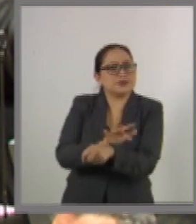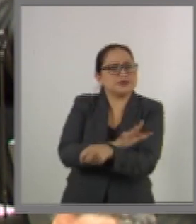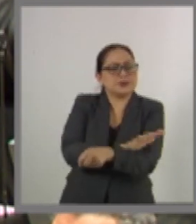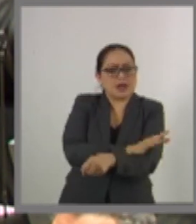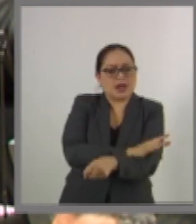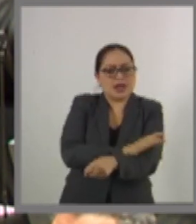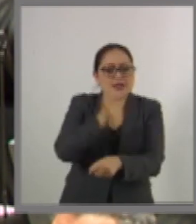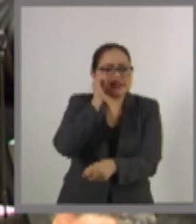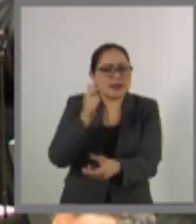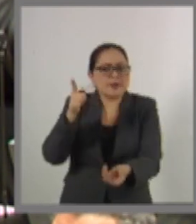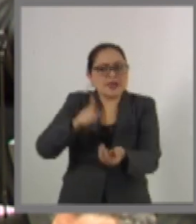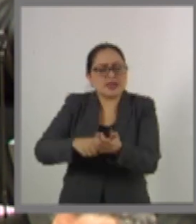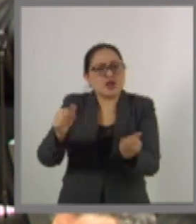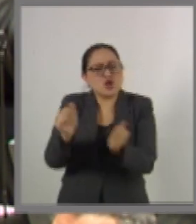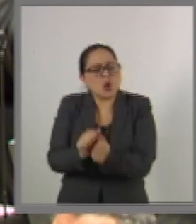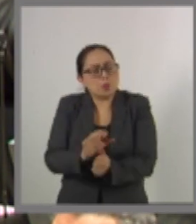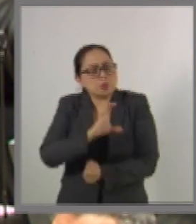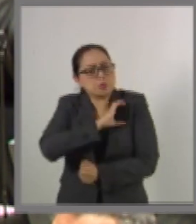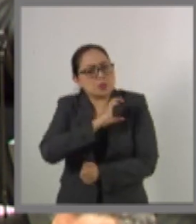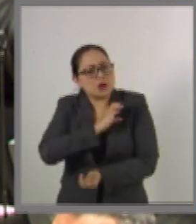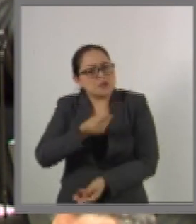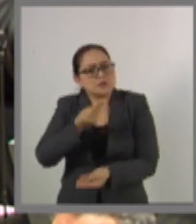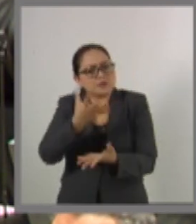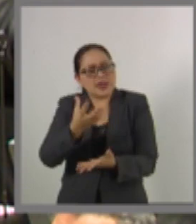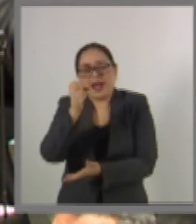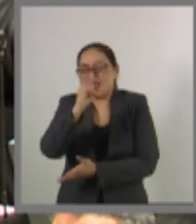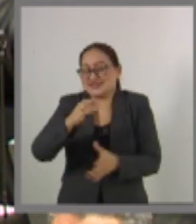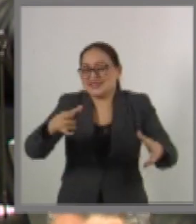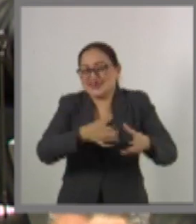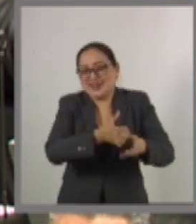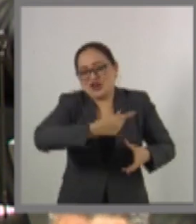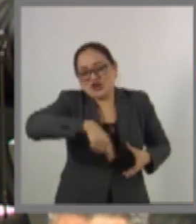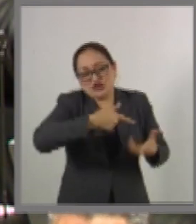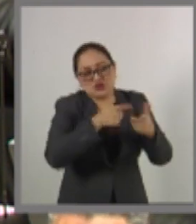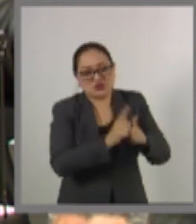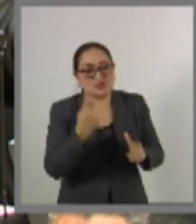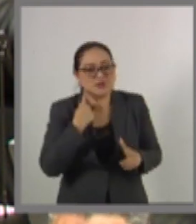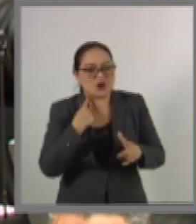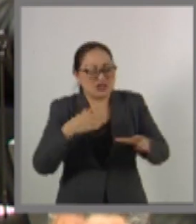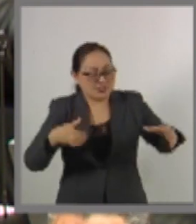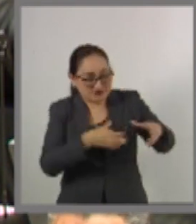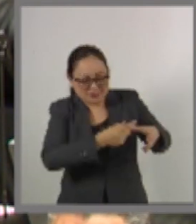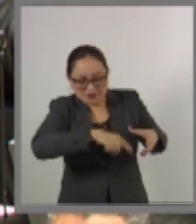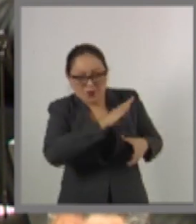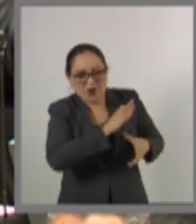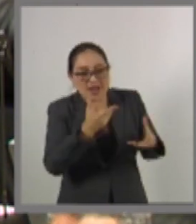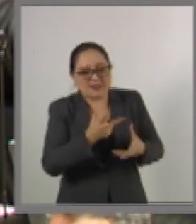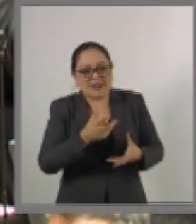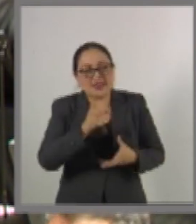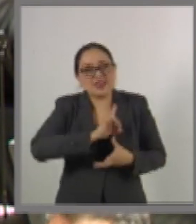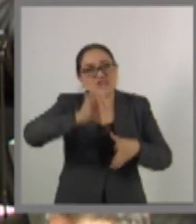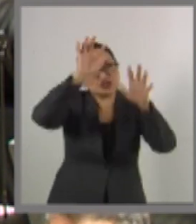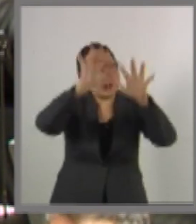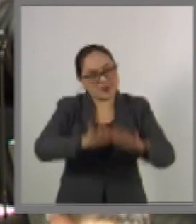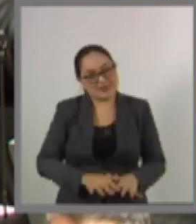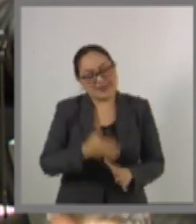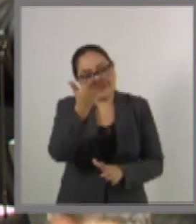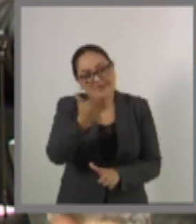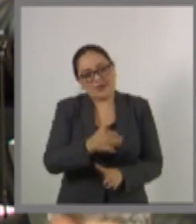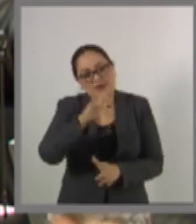ternura proletaria que solo los de izquierda podemos dar. Que Dios te bendiga, Miguel. Gracias. Muchas